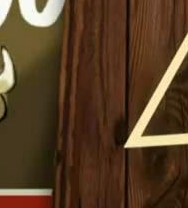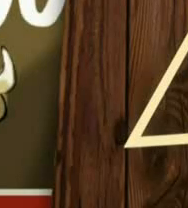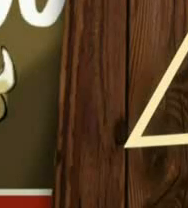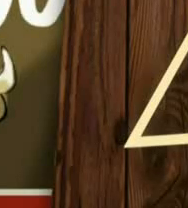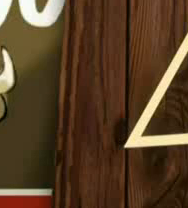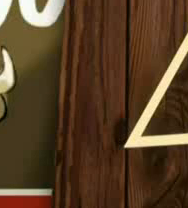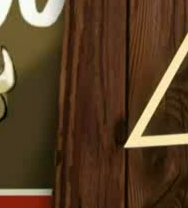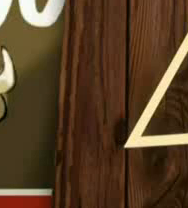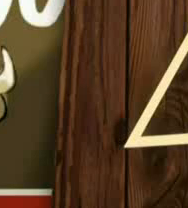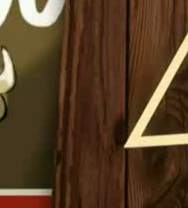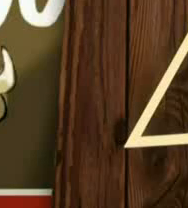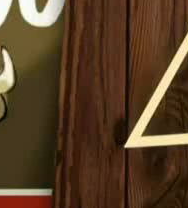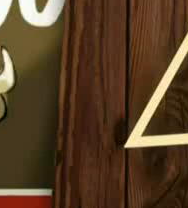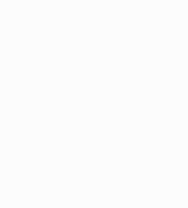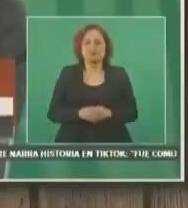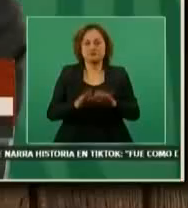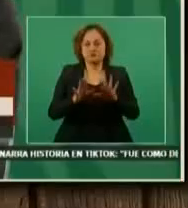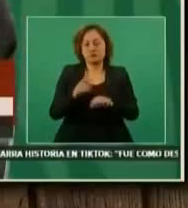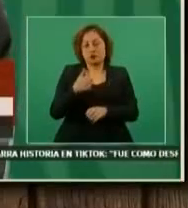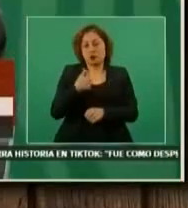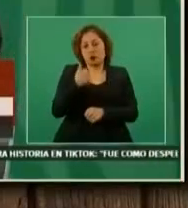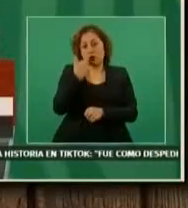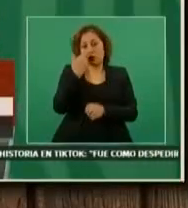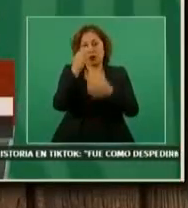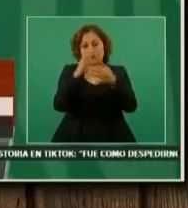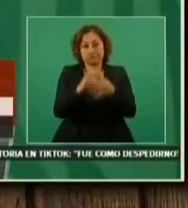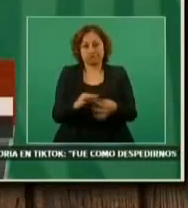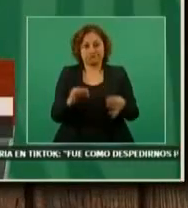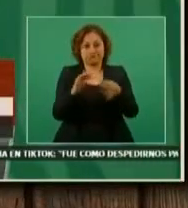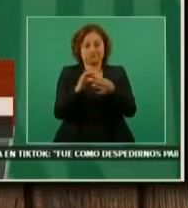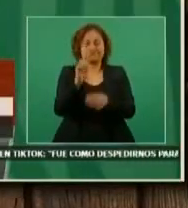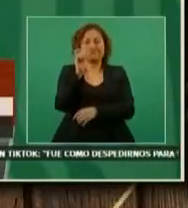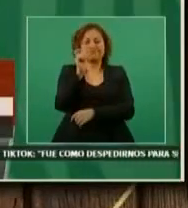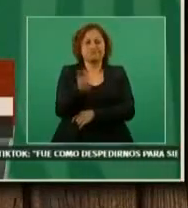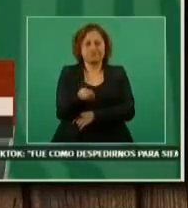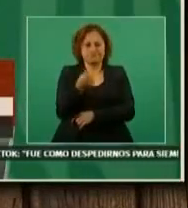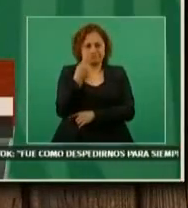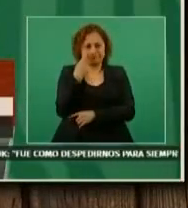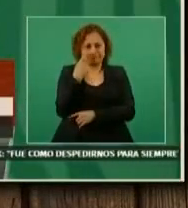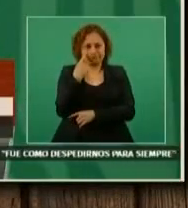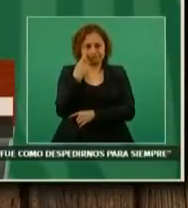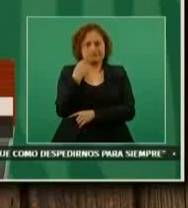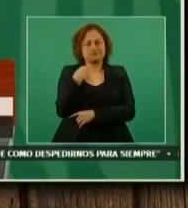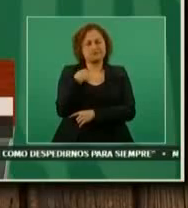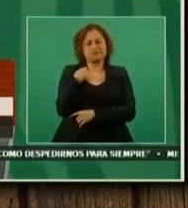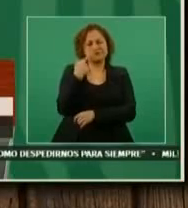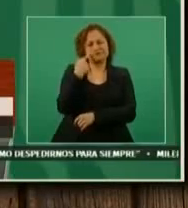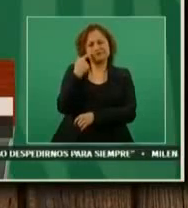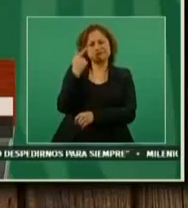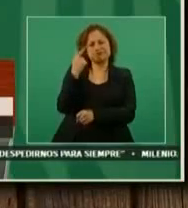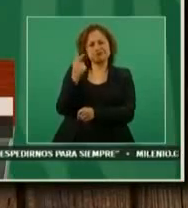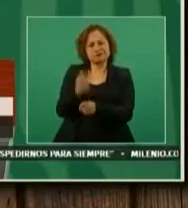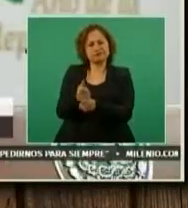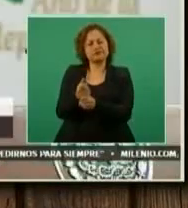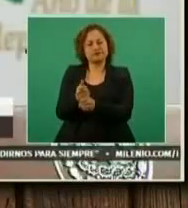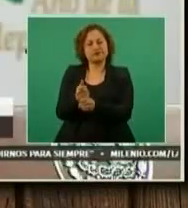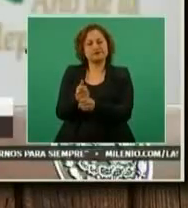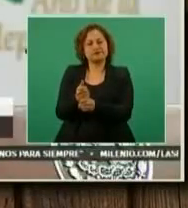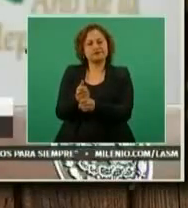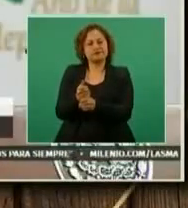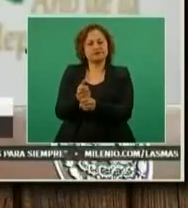sígueme contando. Cuéntame. Bueno, López Obrador declaró como antidemocrática la resolución de cancelar las candidaturas de Morena en Guerrero y